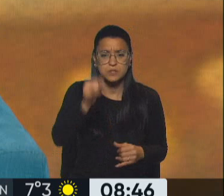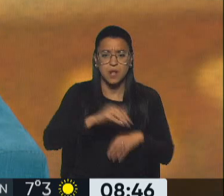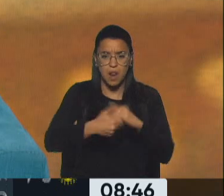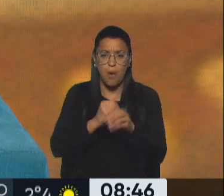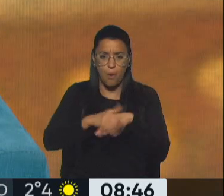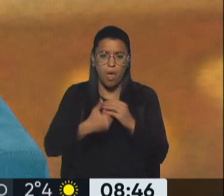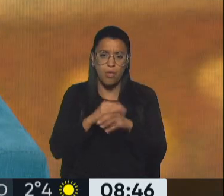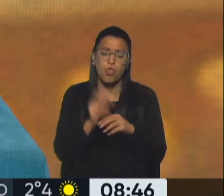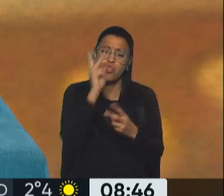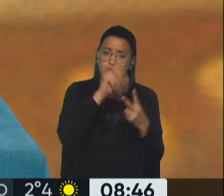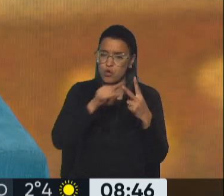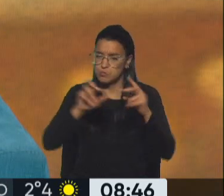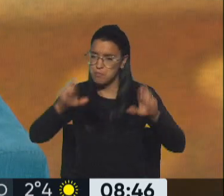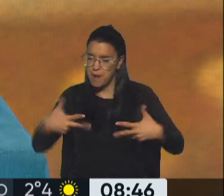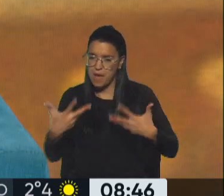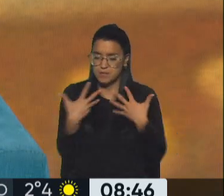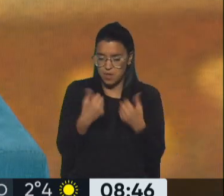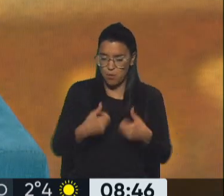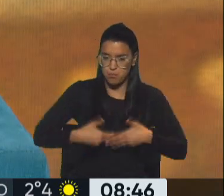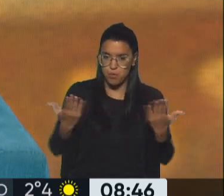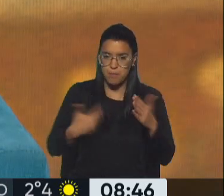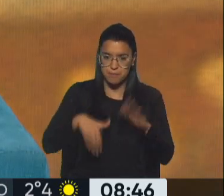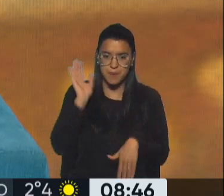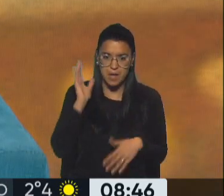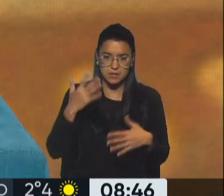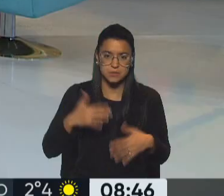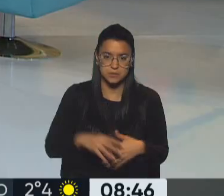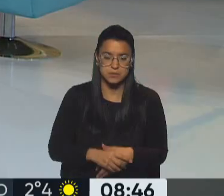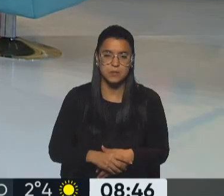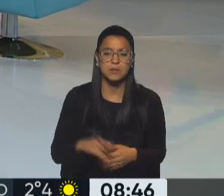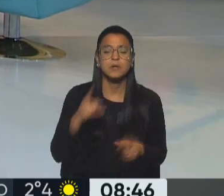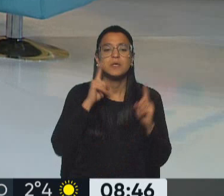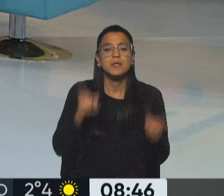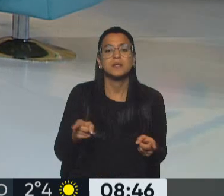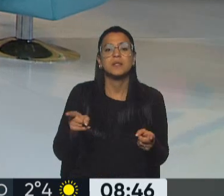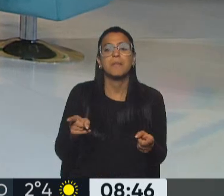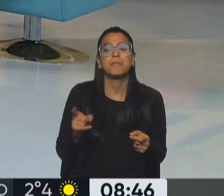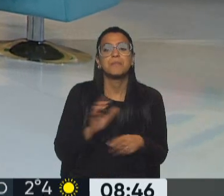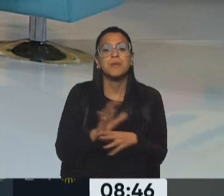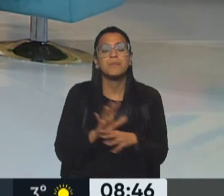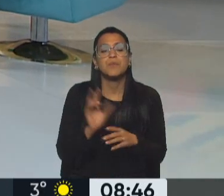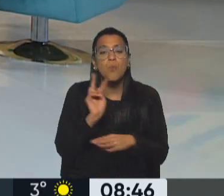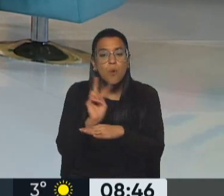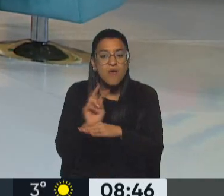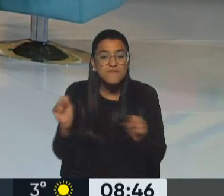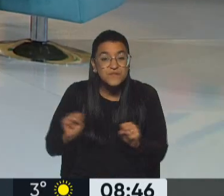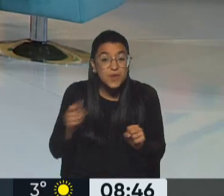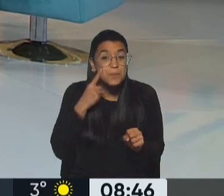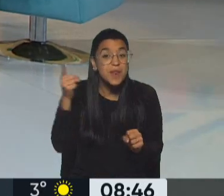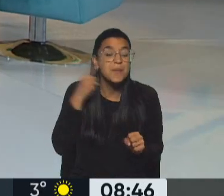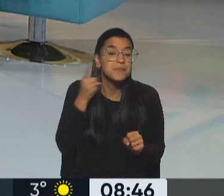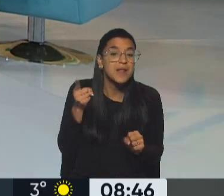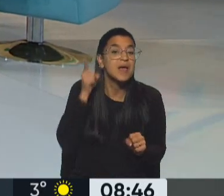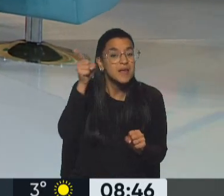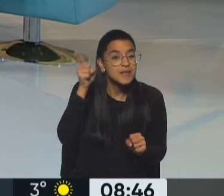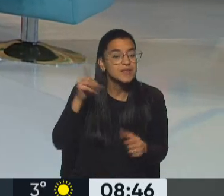de manos, que son las 2 estrategias de salud pública que más vidas han salvado en la historia de la humanidad. Y cuidado con el frío. Sí. Mirá ahí atrás tuyo, mirá. Eso se A